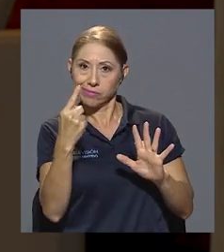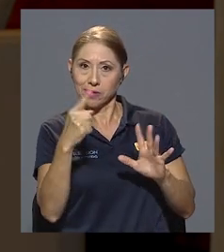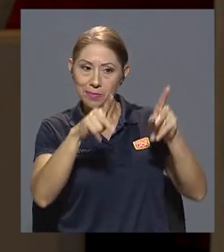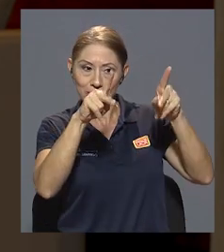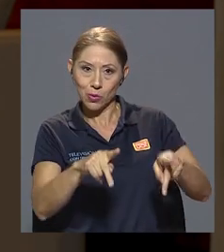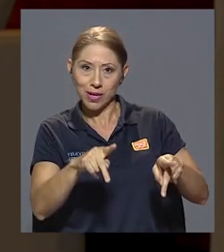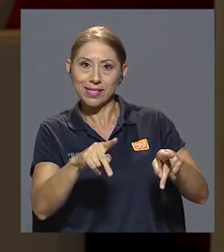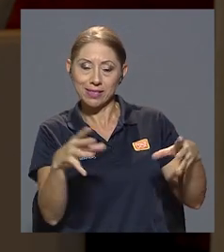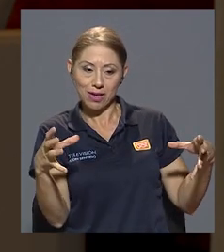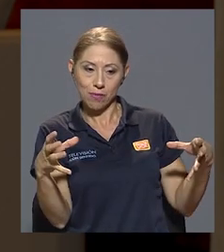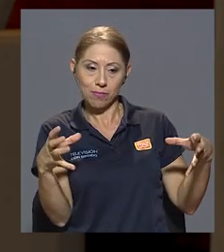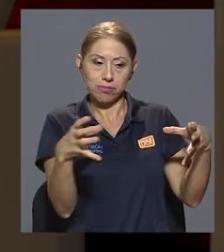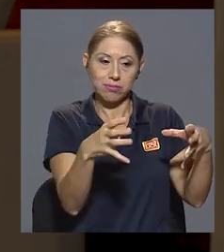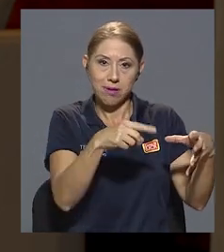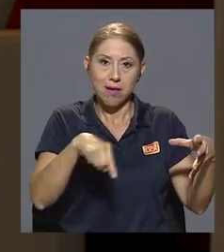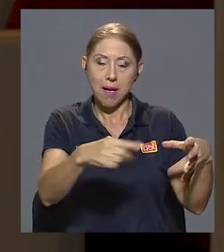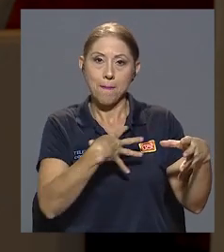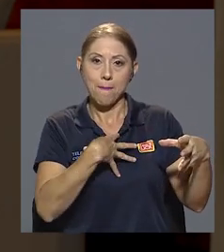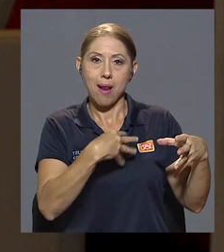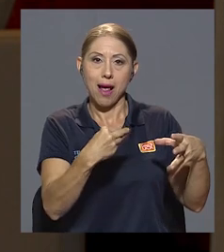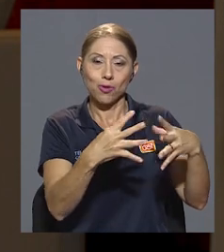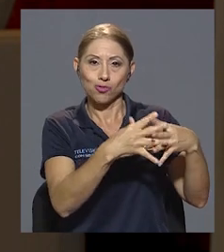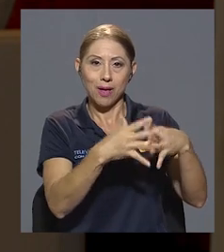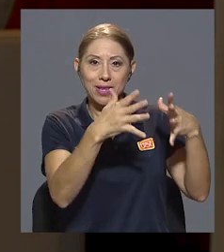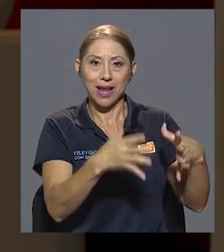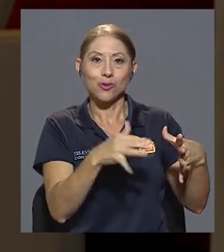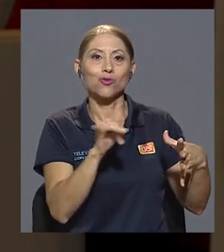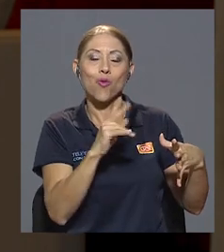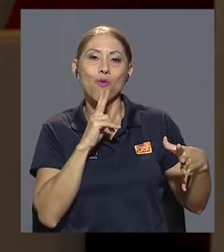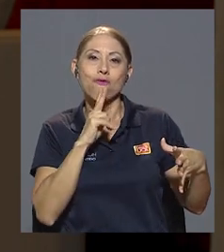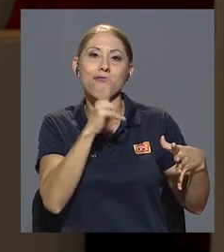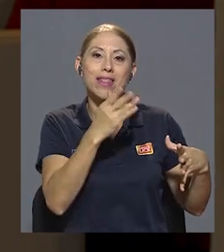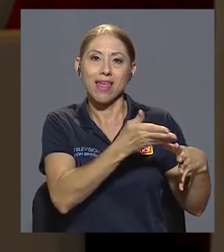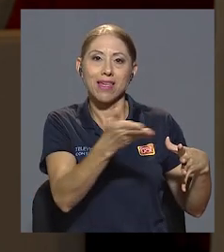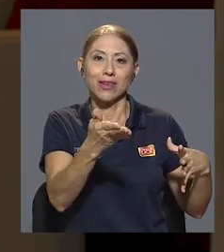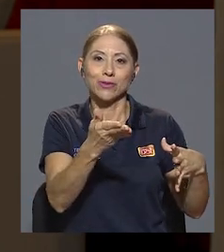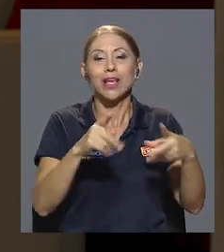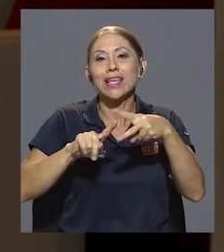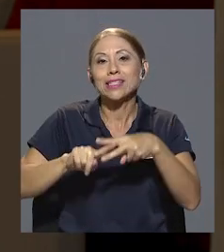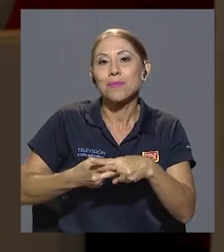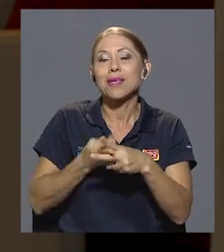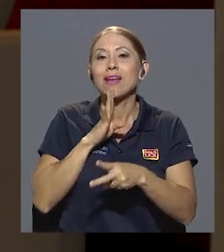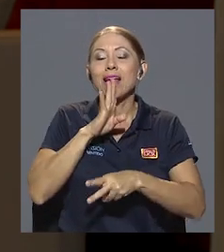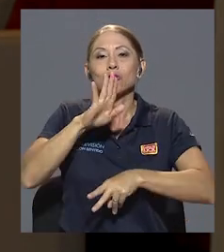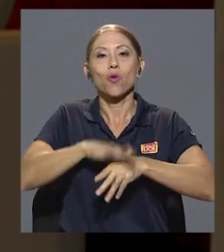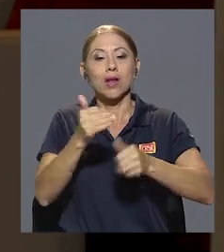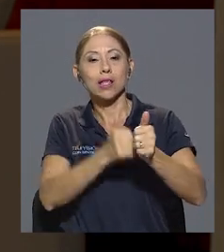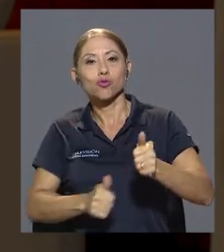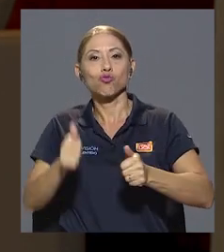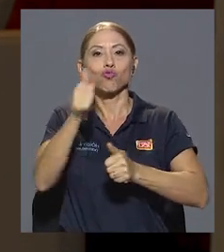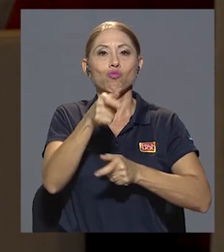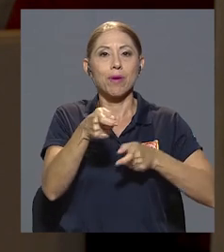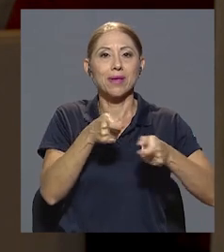americanos como los verdaderos americanos y se empieza a hablar entonces de esta supremacía